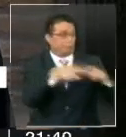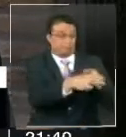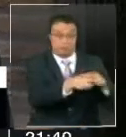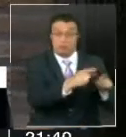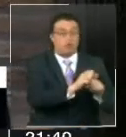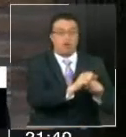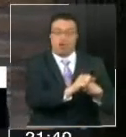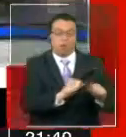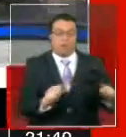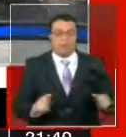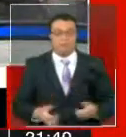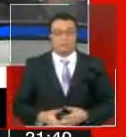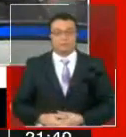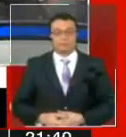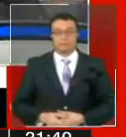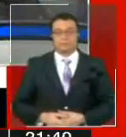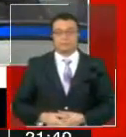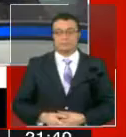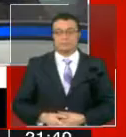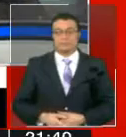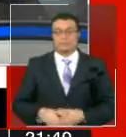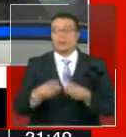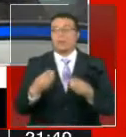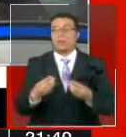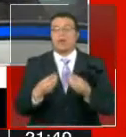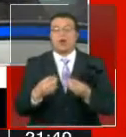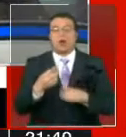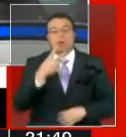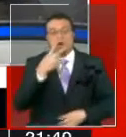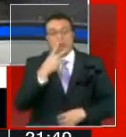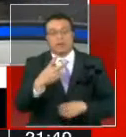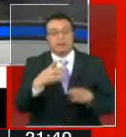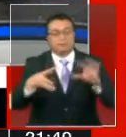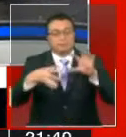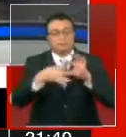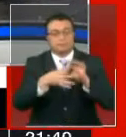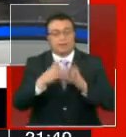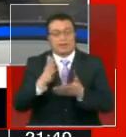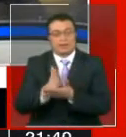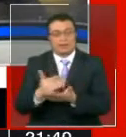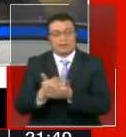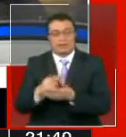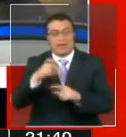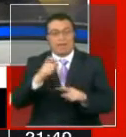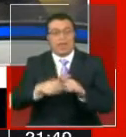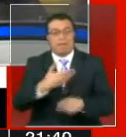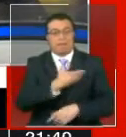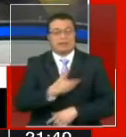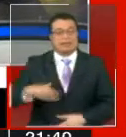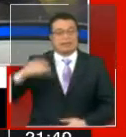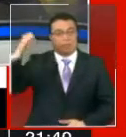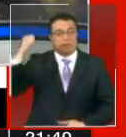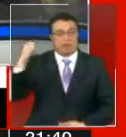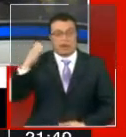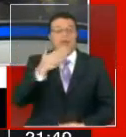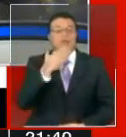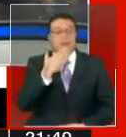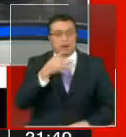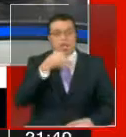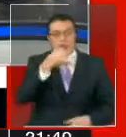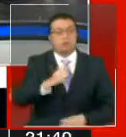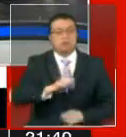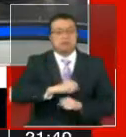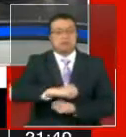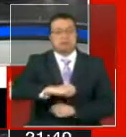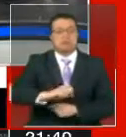este. ¿Y cómo ve la ligación entre la estrategia del expresidente Sebastián Piñera, que se ha opuesto también a este proceso, y